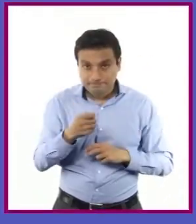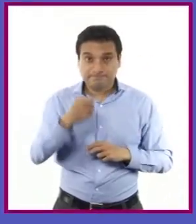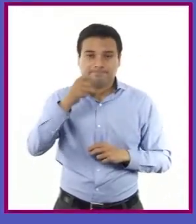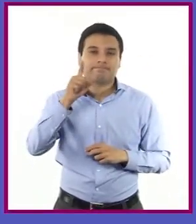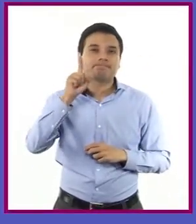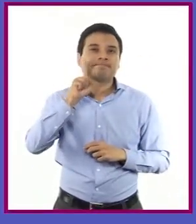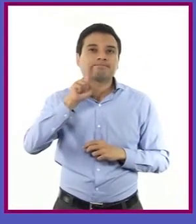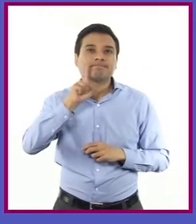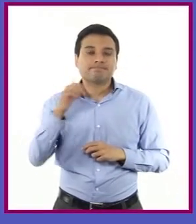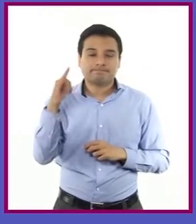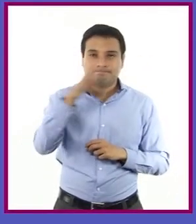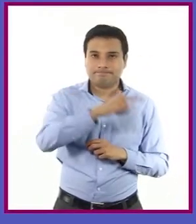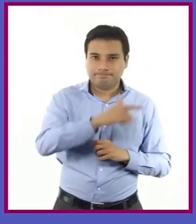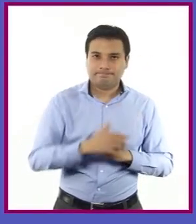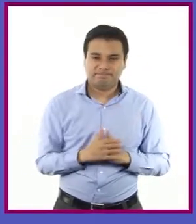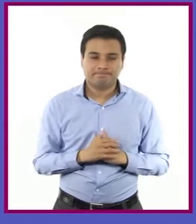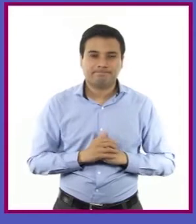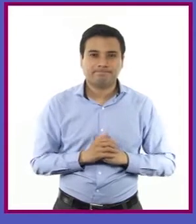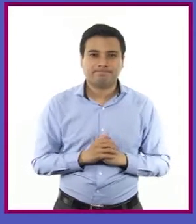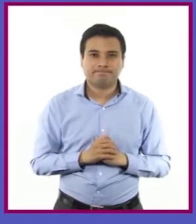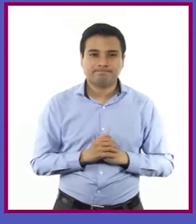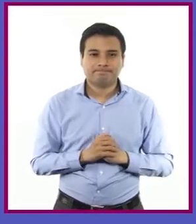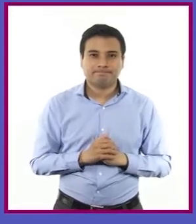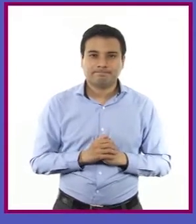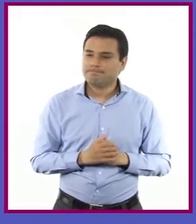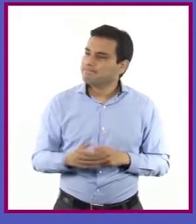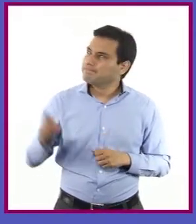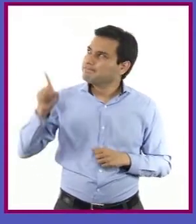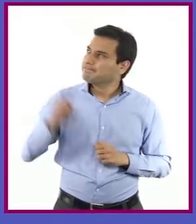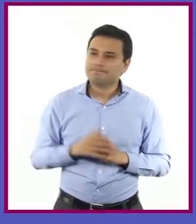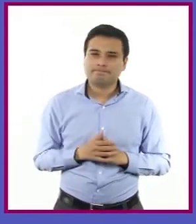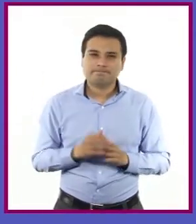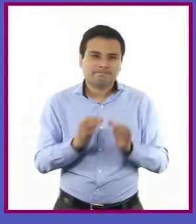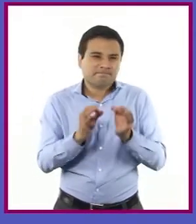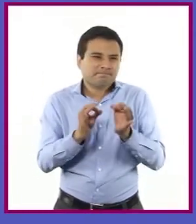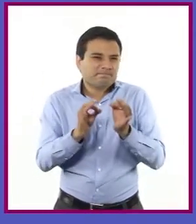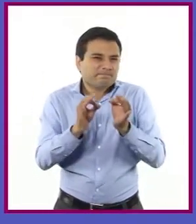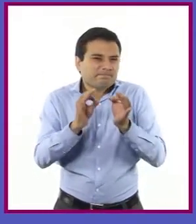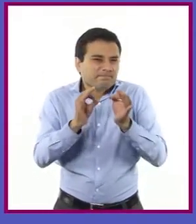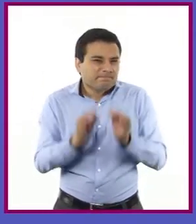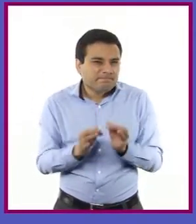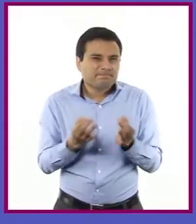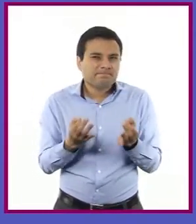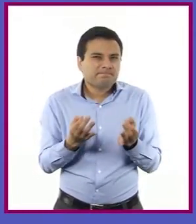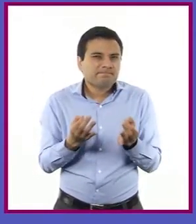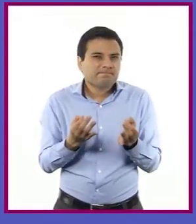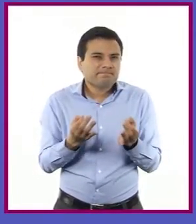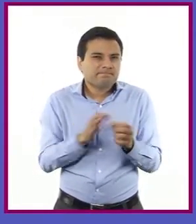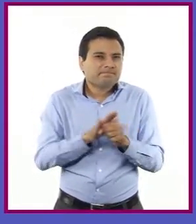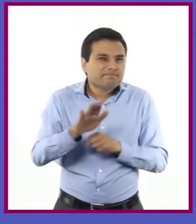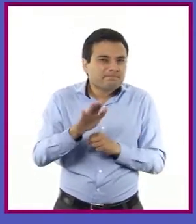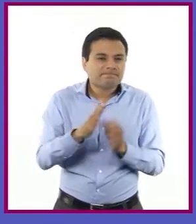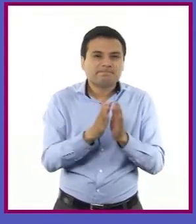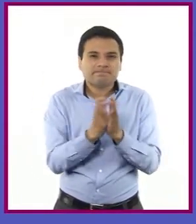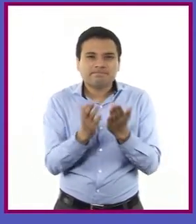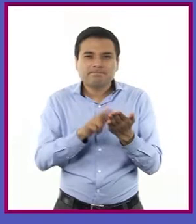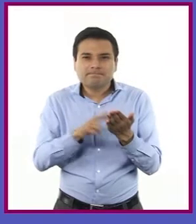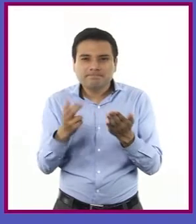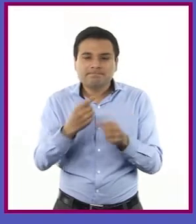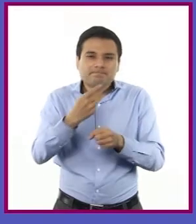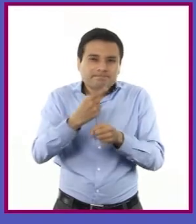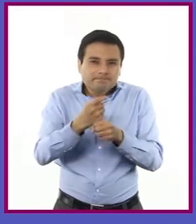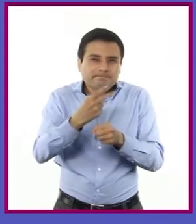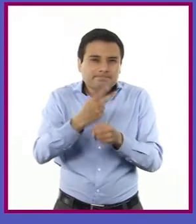avión. ¿De qué tipo de fuente proviene cada uno de los textos? ¿Qué tipo